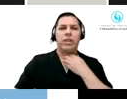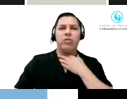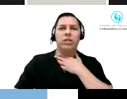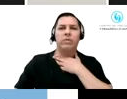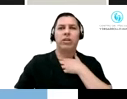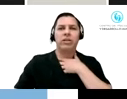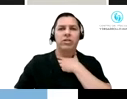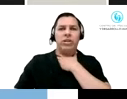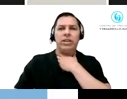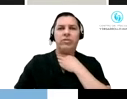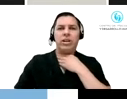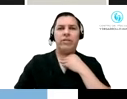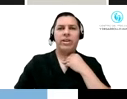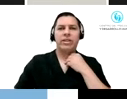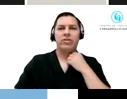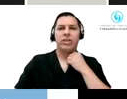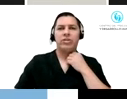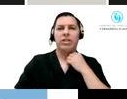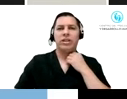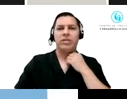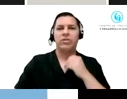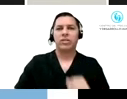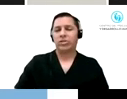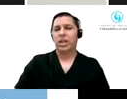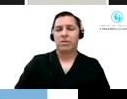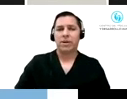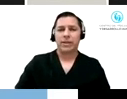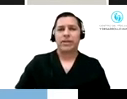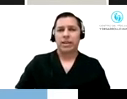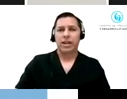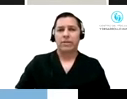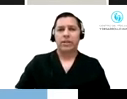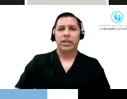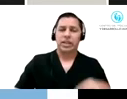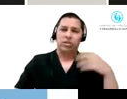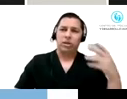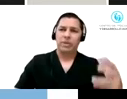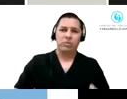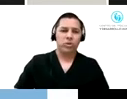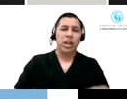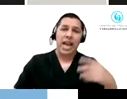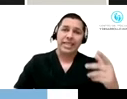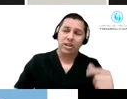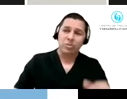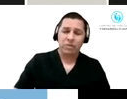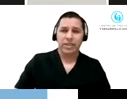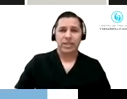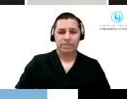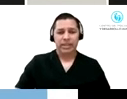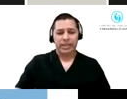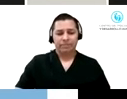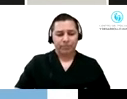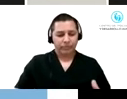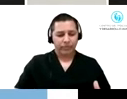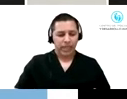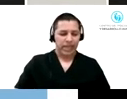don Juan Diego, con respecto a las ideologías, he escuchado la frase, los hijos y las hijas son de la mamá, claro, y eso lo repiten mucho. Así como también se